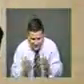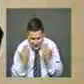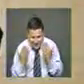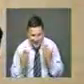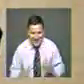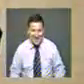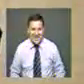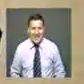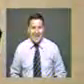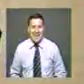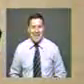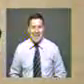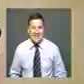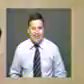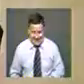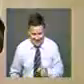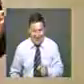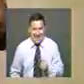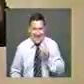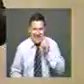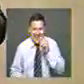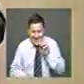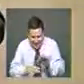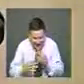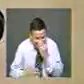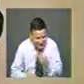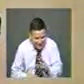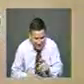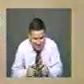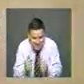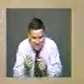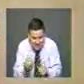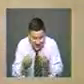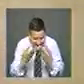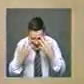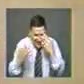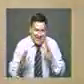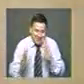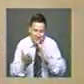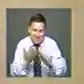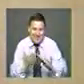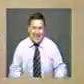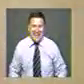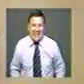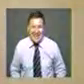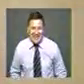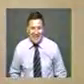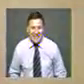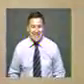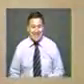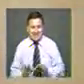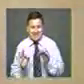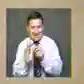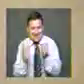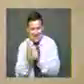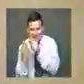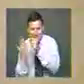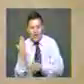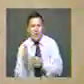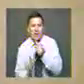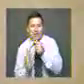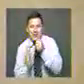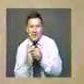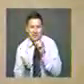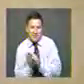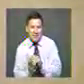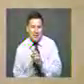ellos se les antoja. La pregunta era, ¿cuál es el alcance y las características del vínculo contractual de las parejas del